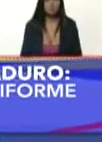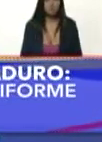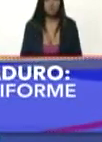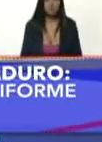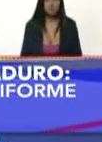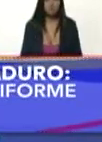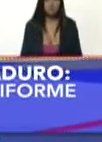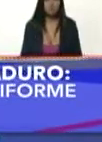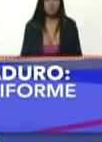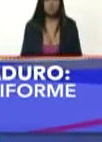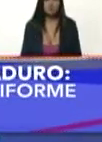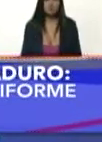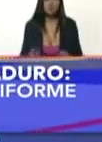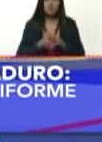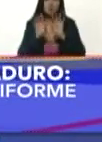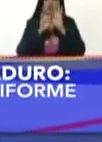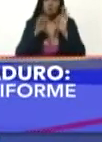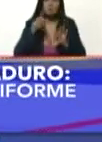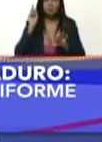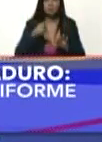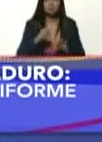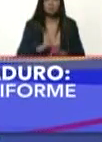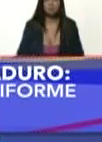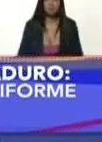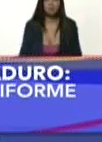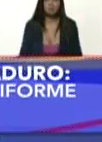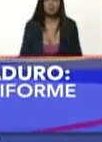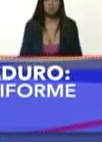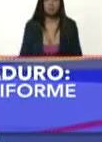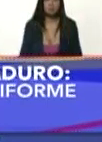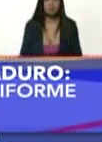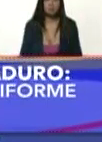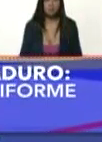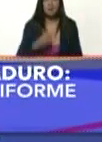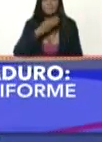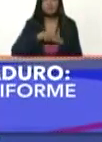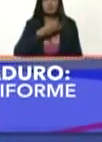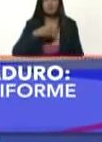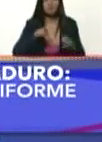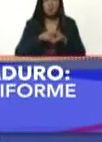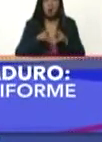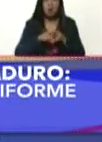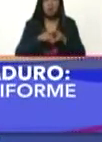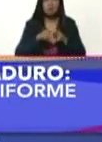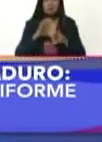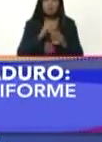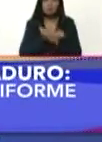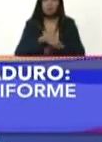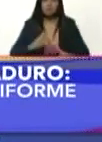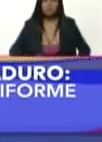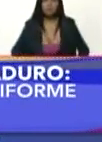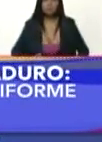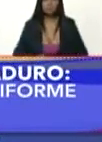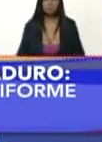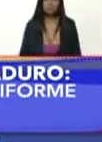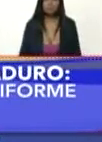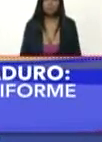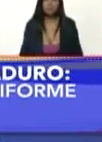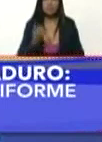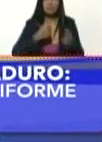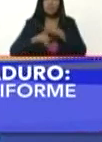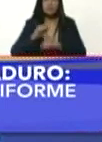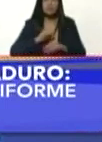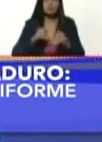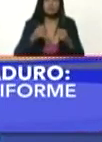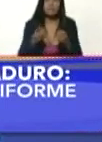importante, muy, muy importante, por la gran misión de la Fuerza Armada Nacional Bolivariana, que es la defensa